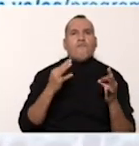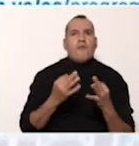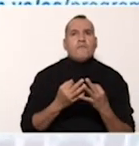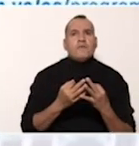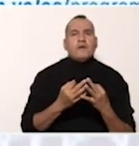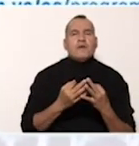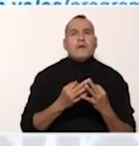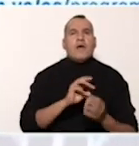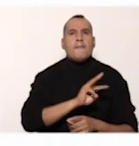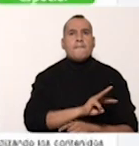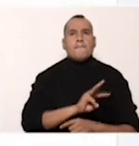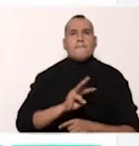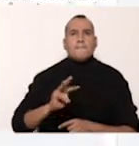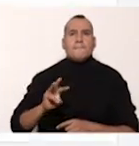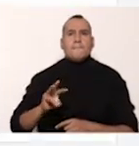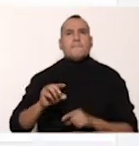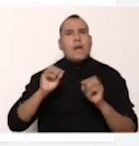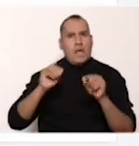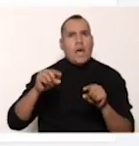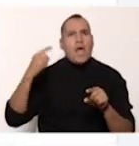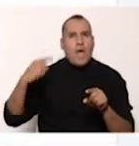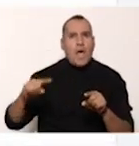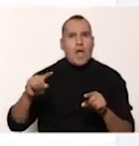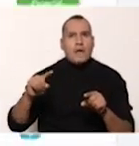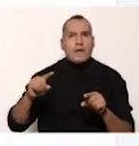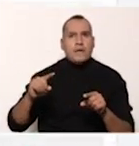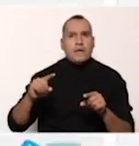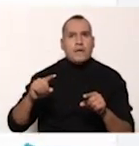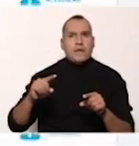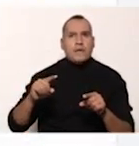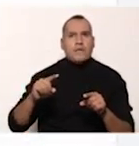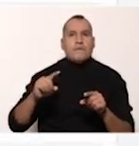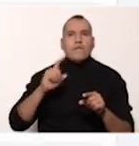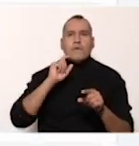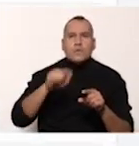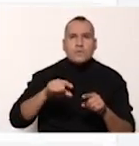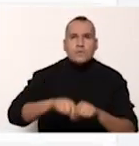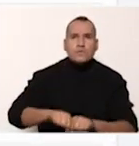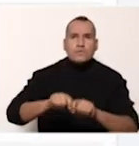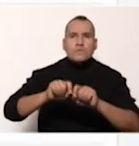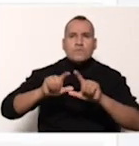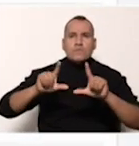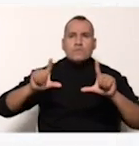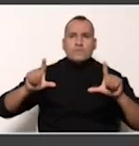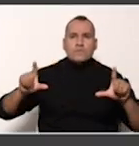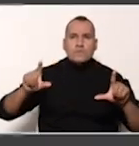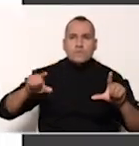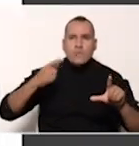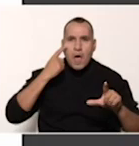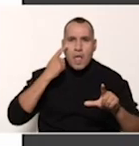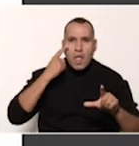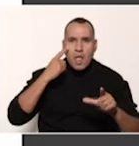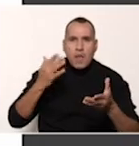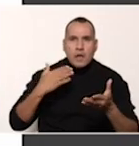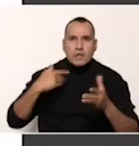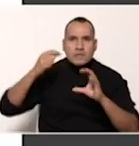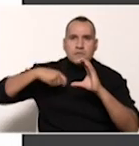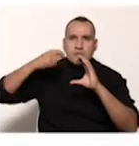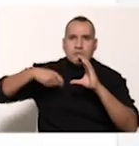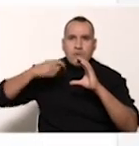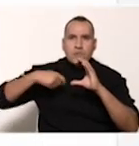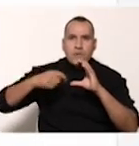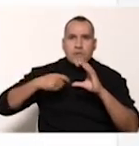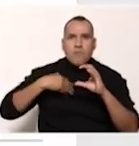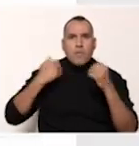una escuela algunos unos links donde puedan revisar esos videos y